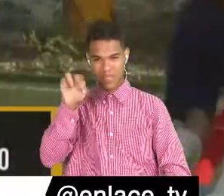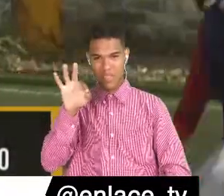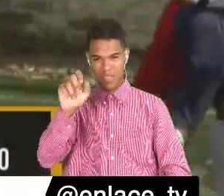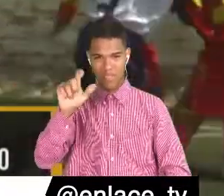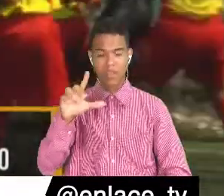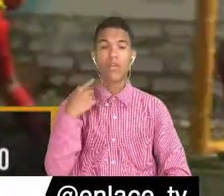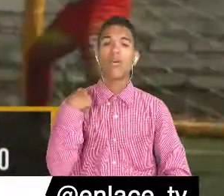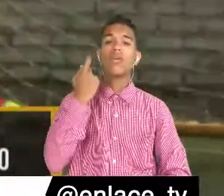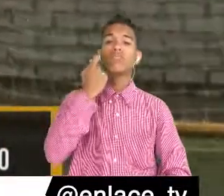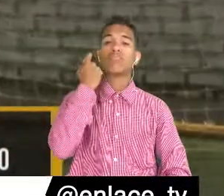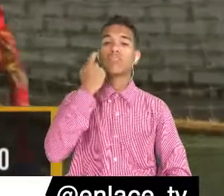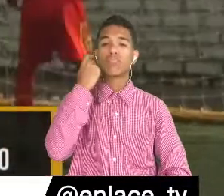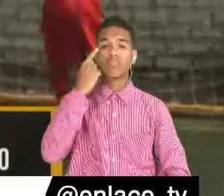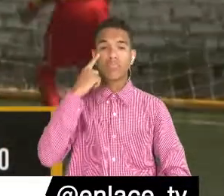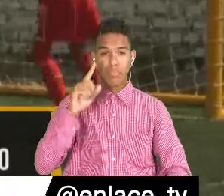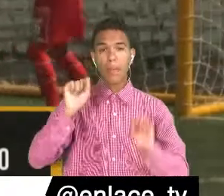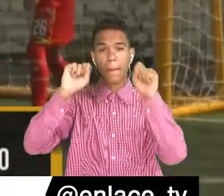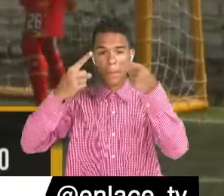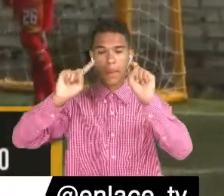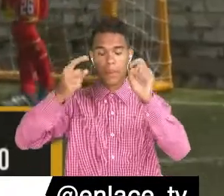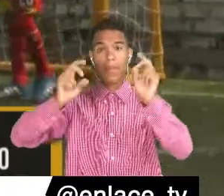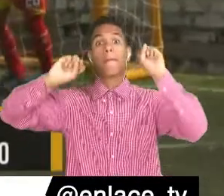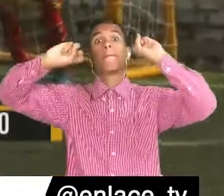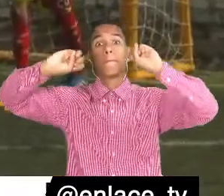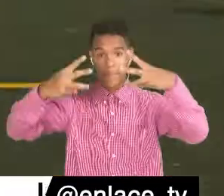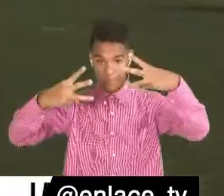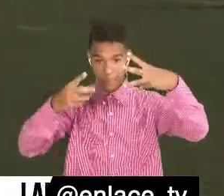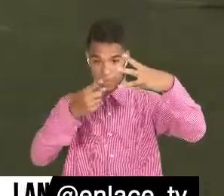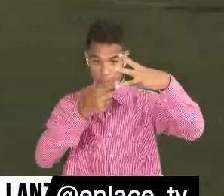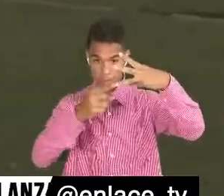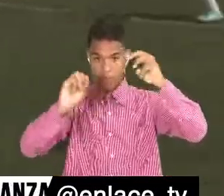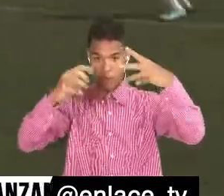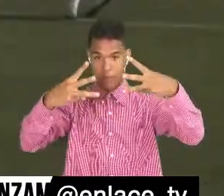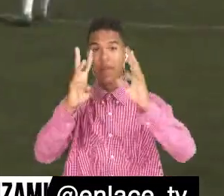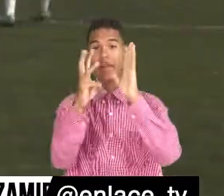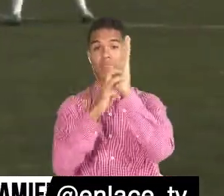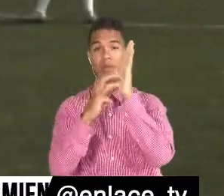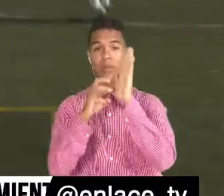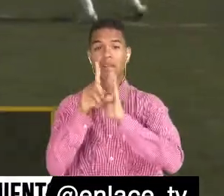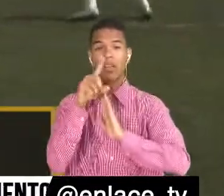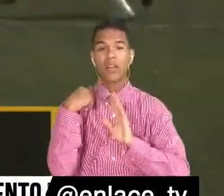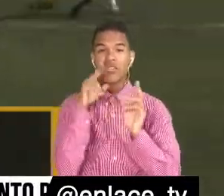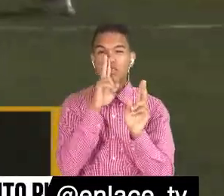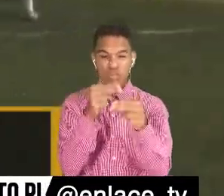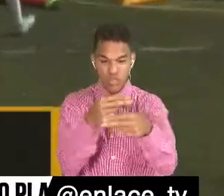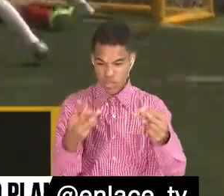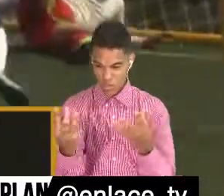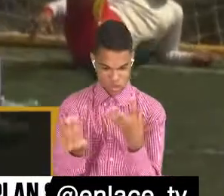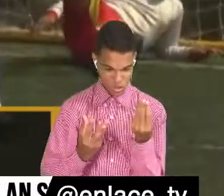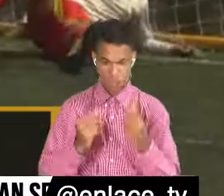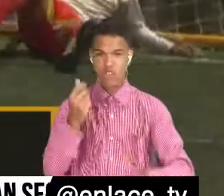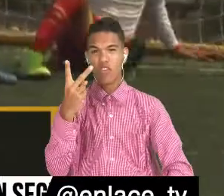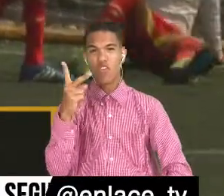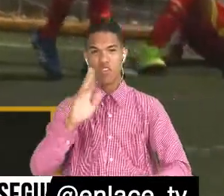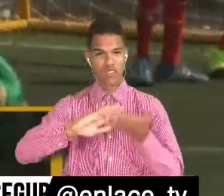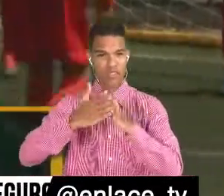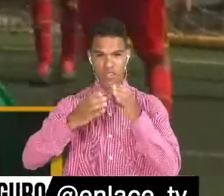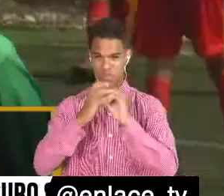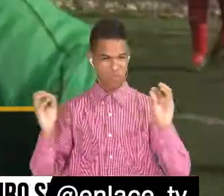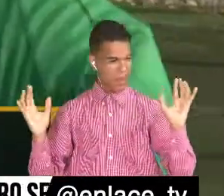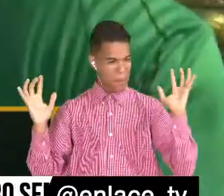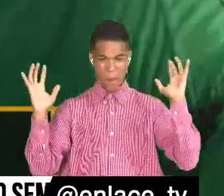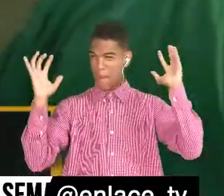cumplió la tercera ronda de eliminatoria de la 14ª Copa Yogurcito de Barranca Bermeja, donde un total de 12 equipos de diferentes comunas se dieron cita a la